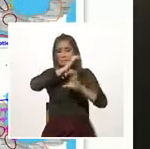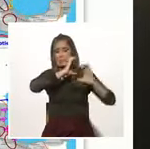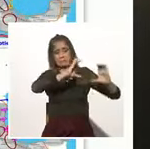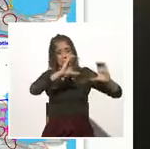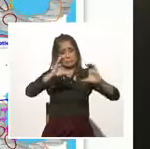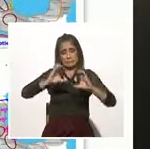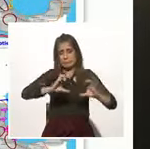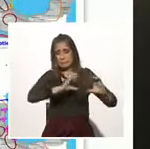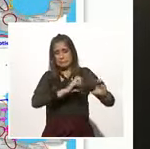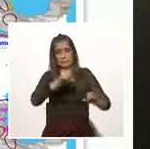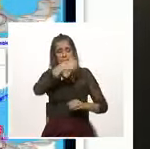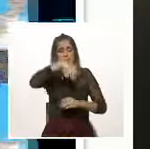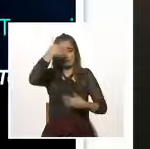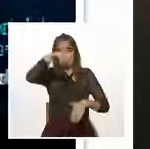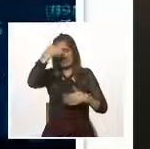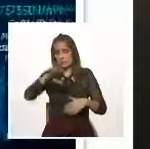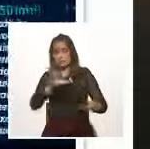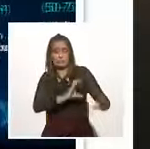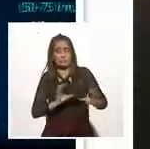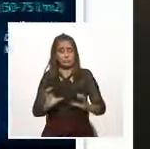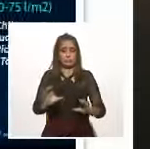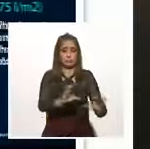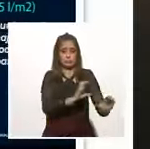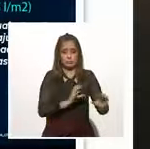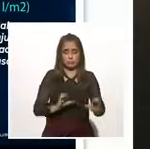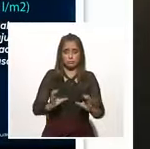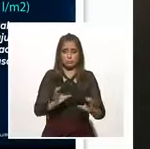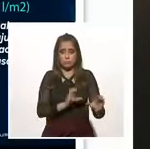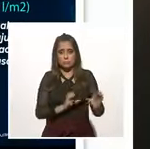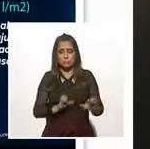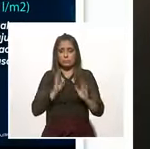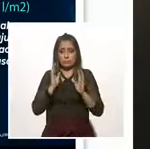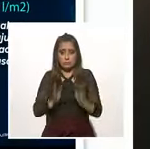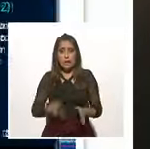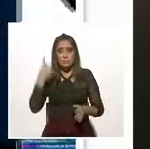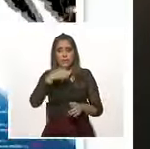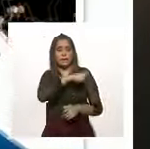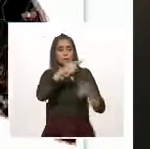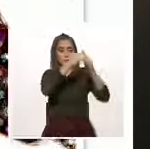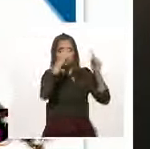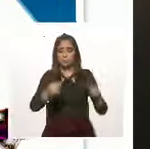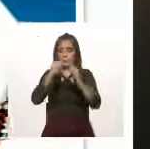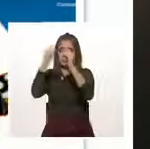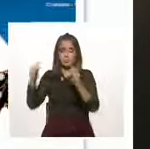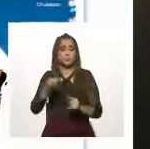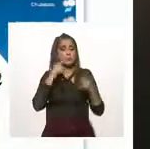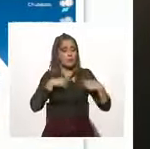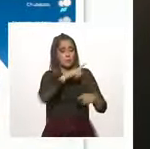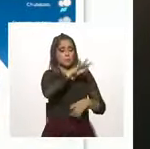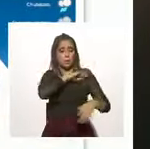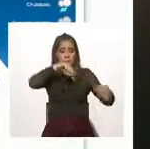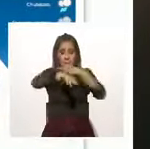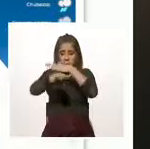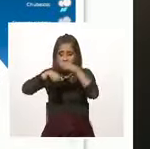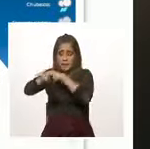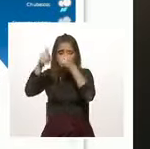por ejemplo, empezar a echar a andar los refugios temporales, a